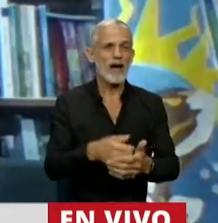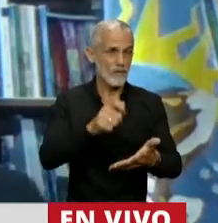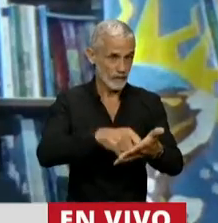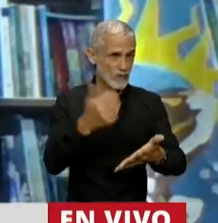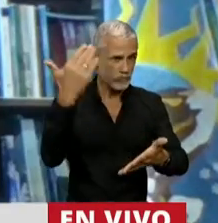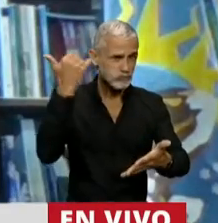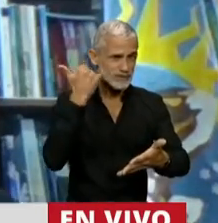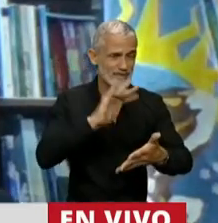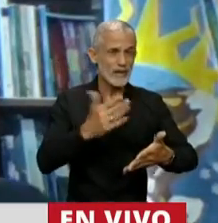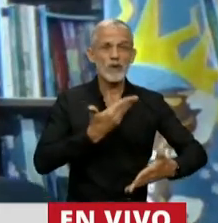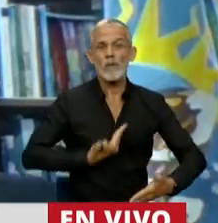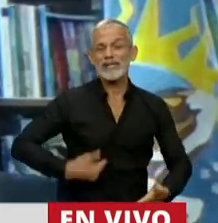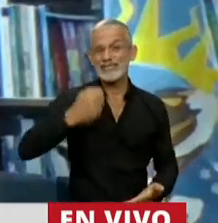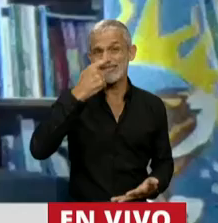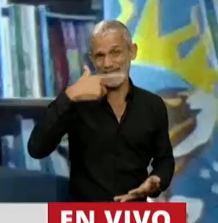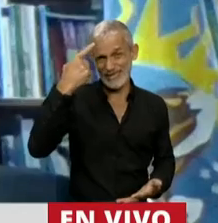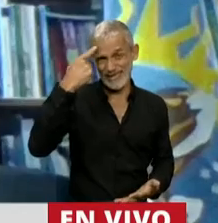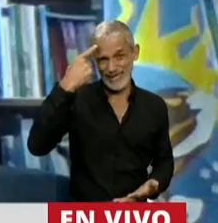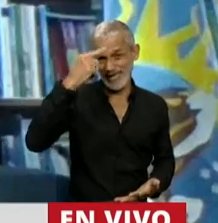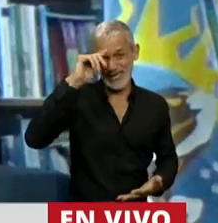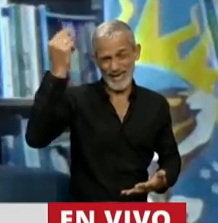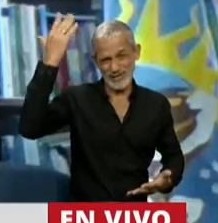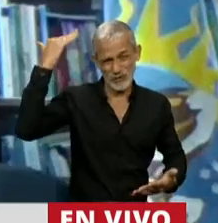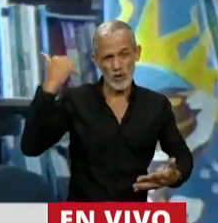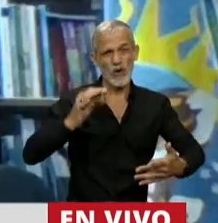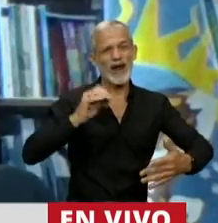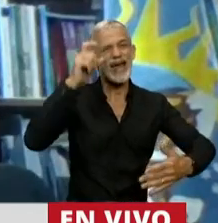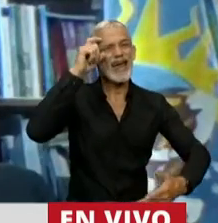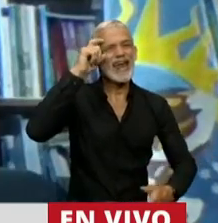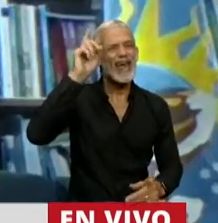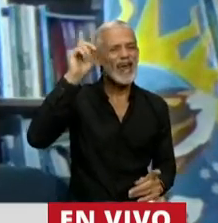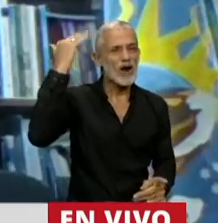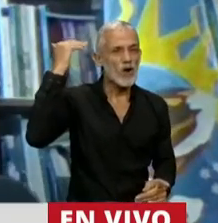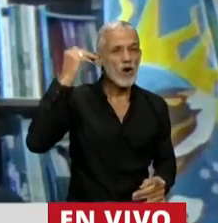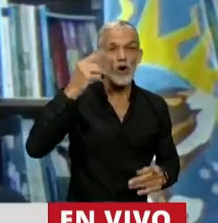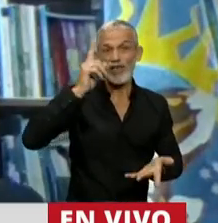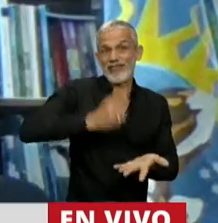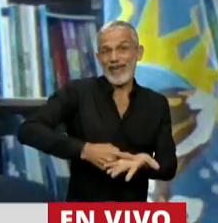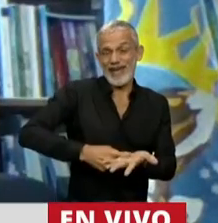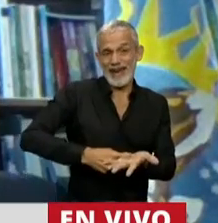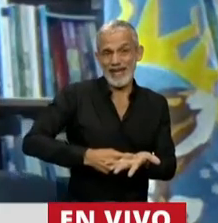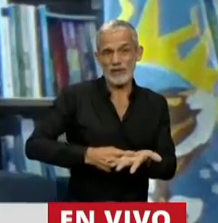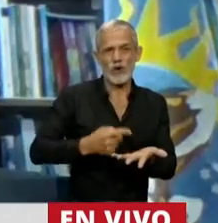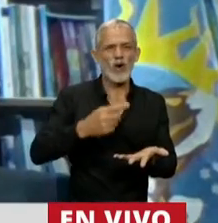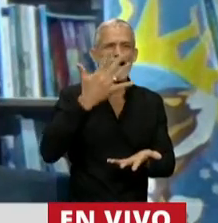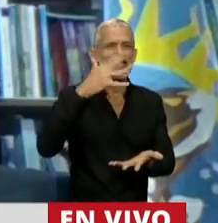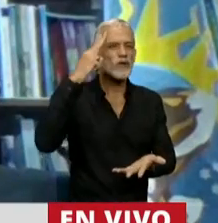pero el presidente de la Nación, allá por enero, dictó un decreto, el